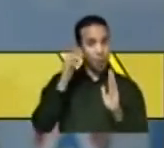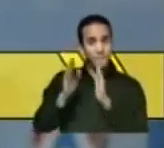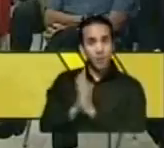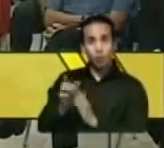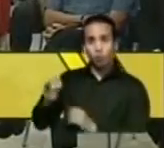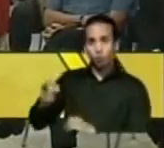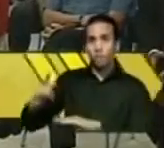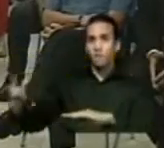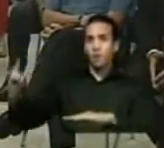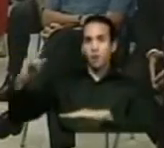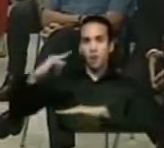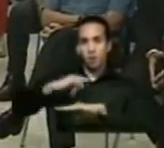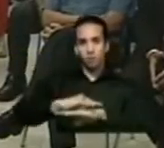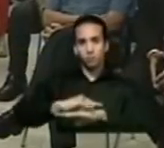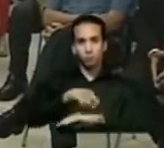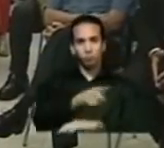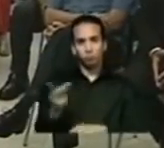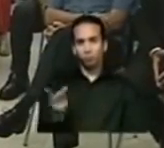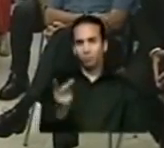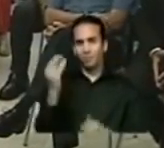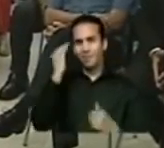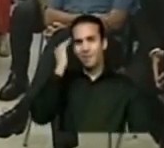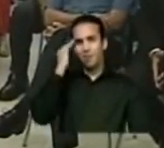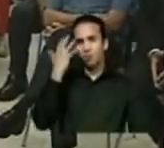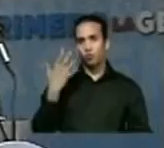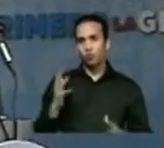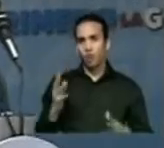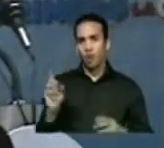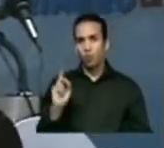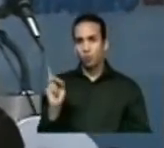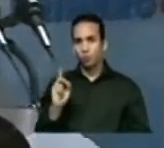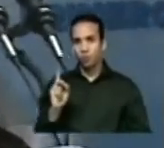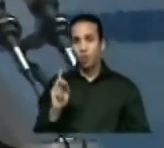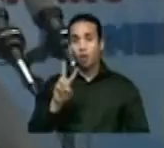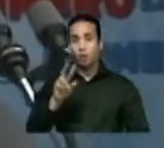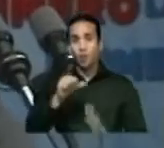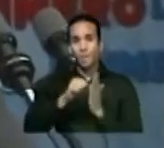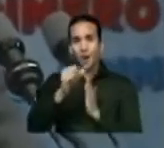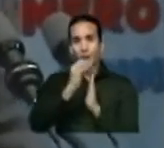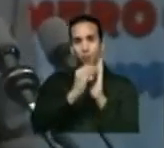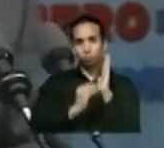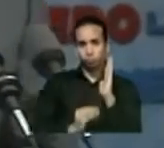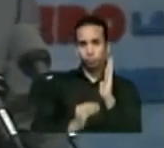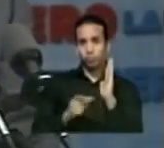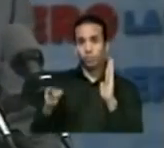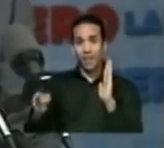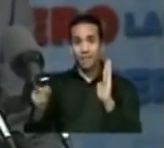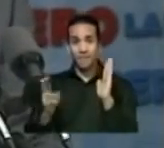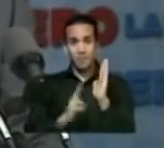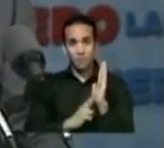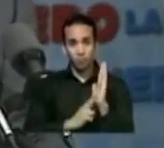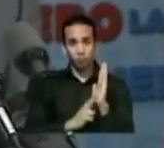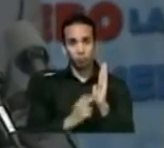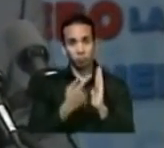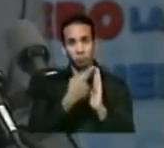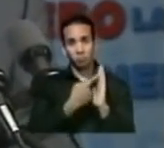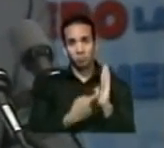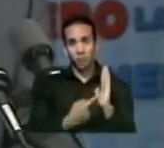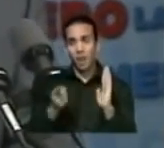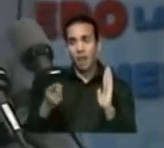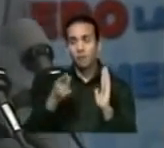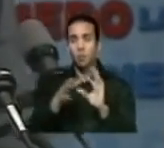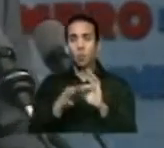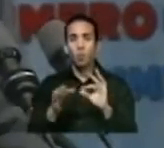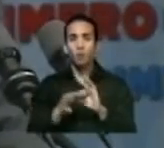su destino, tal y como se desprende en un informe de tan solo 2 páginas con la firma de Alejandro, detallando lo infructuoso que resultó